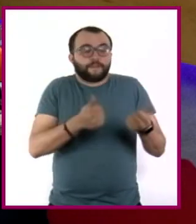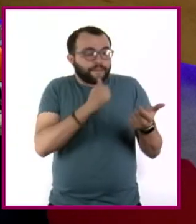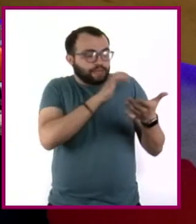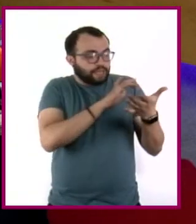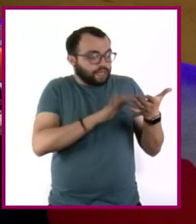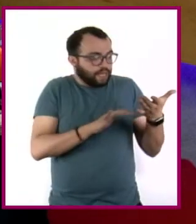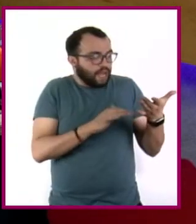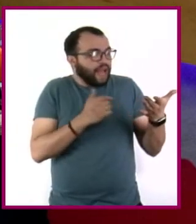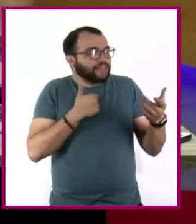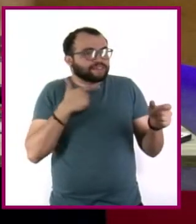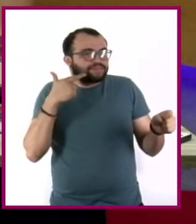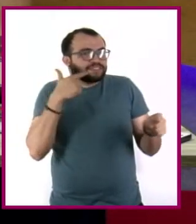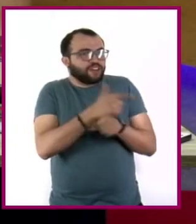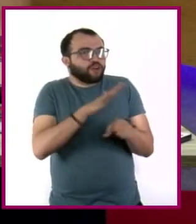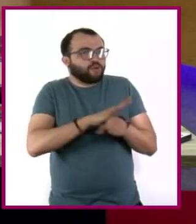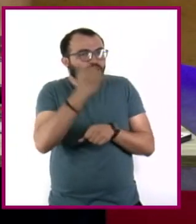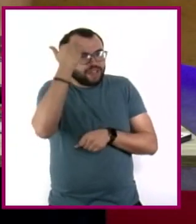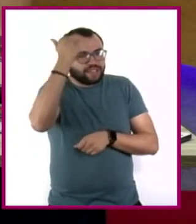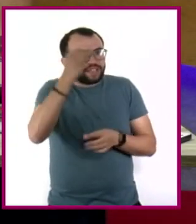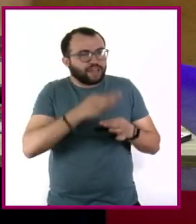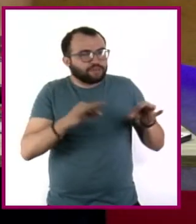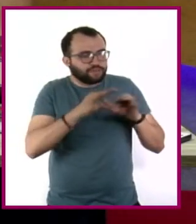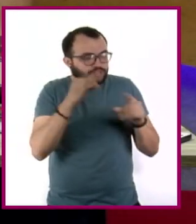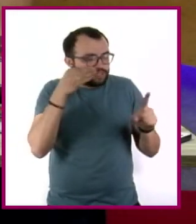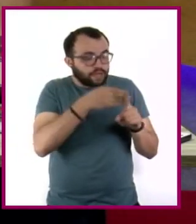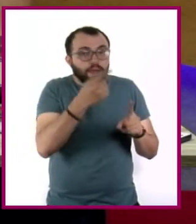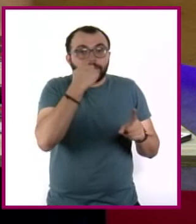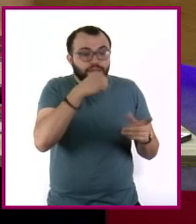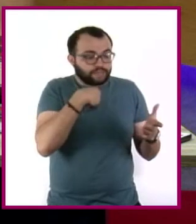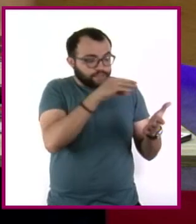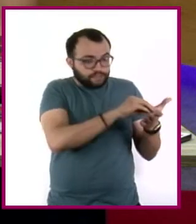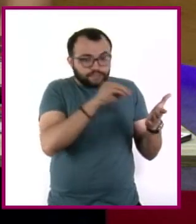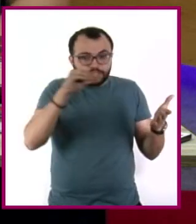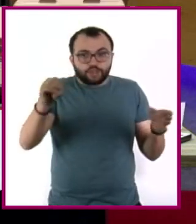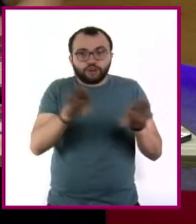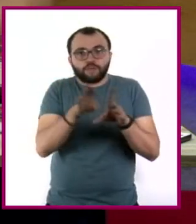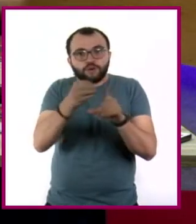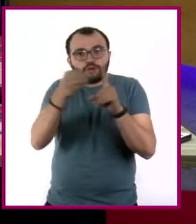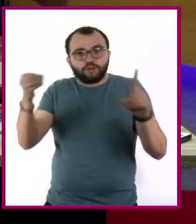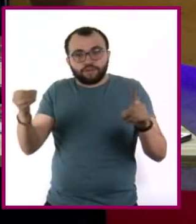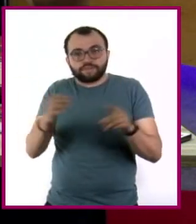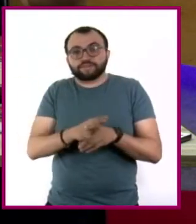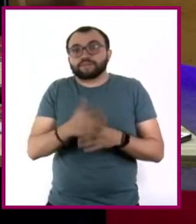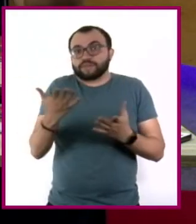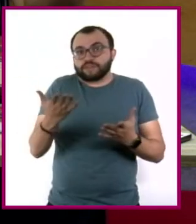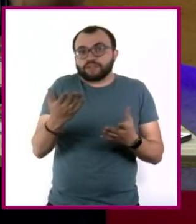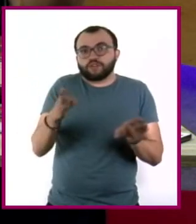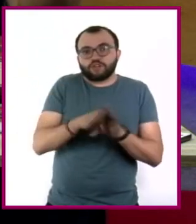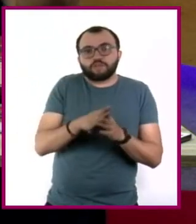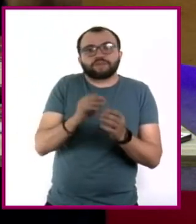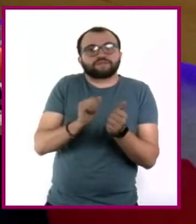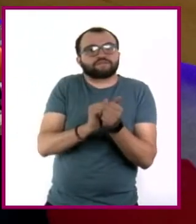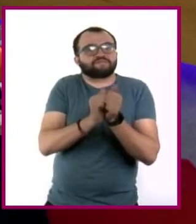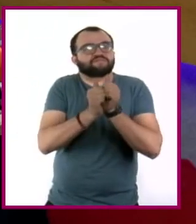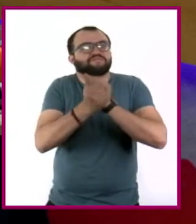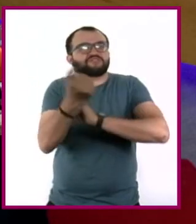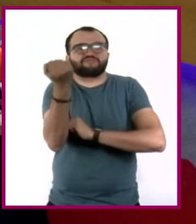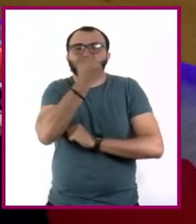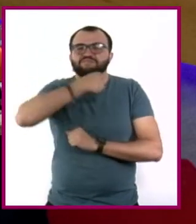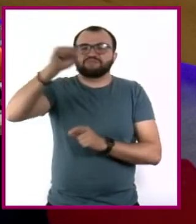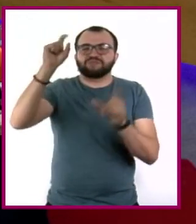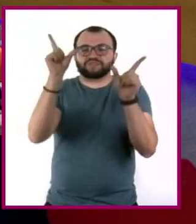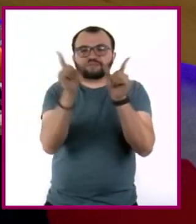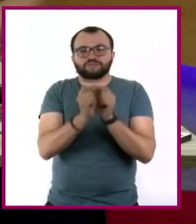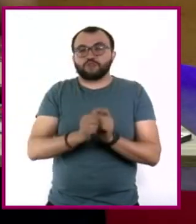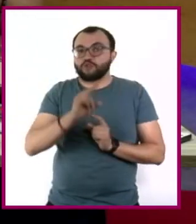identifiques las ideas principales. Para después organizar y estructurar la información. Y volverte todo un experto del resumen. ¡Nunca